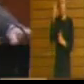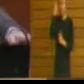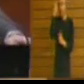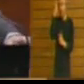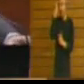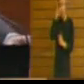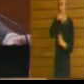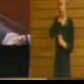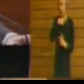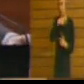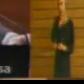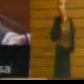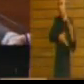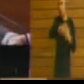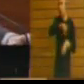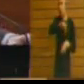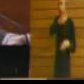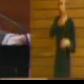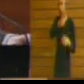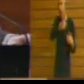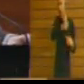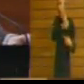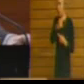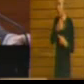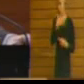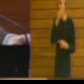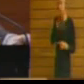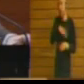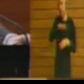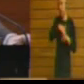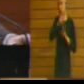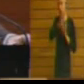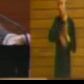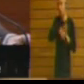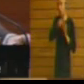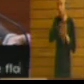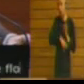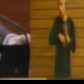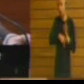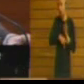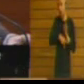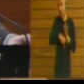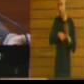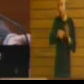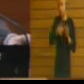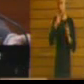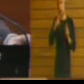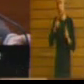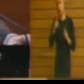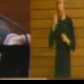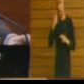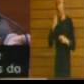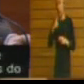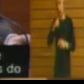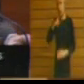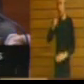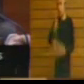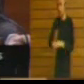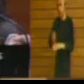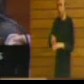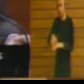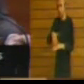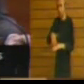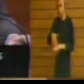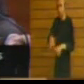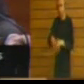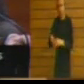sacaron esa medida que va a la línea de flotación? Esperemos que no, porque los docentes ahí están y las familias. ¿Saben con quién lo